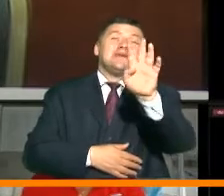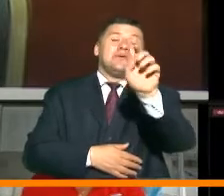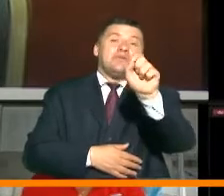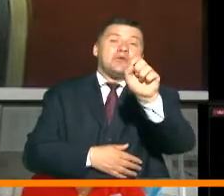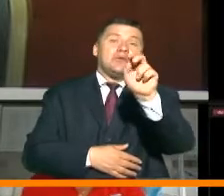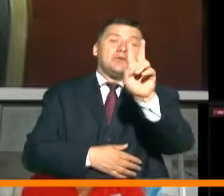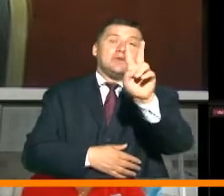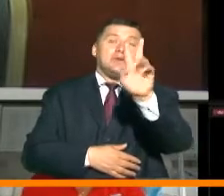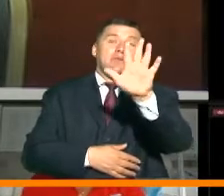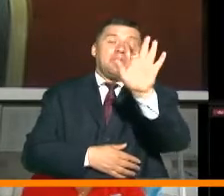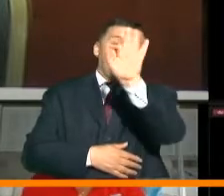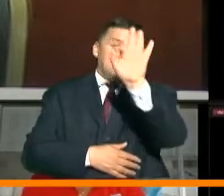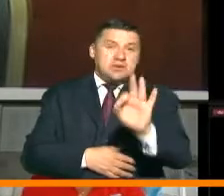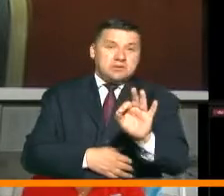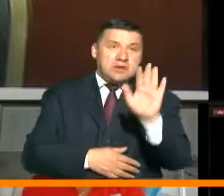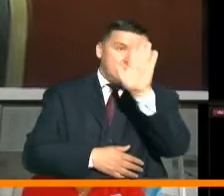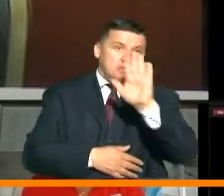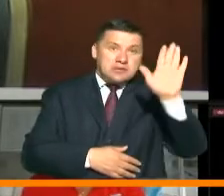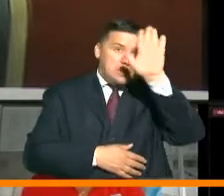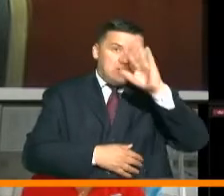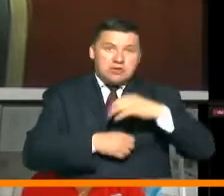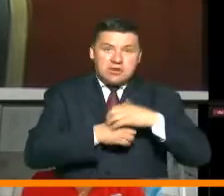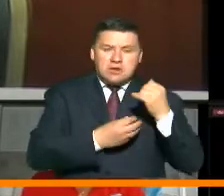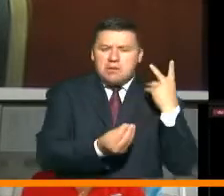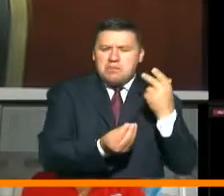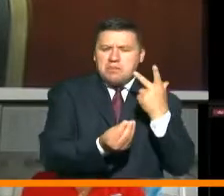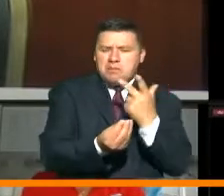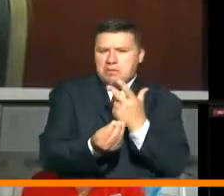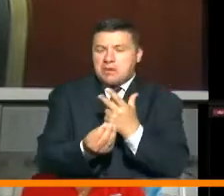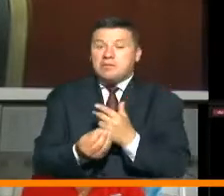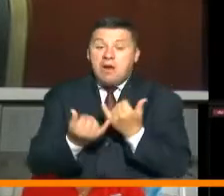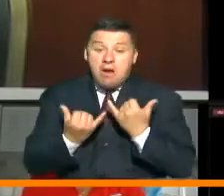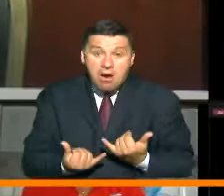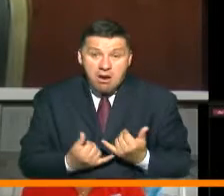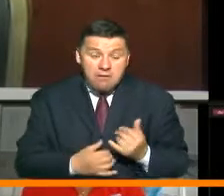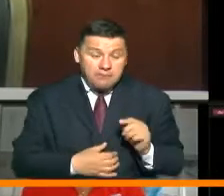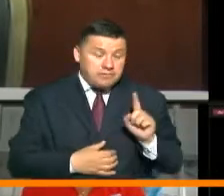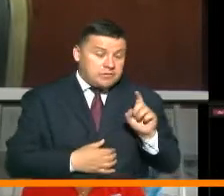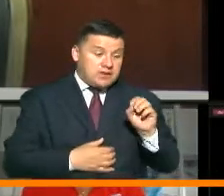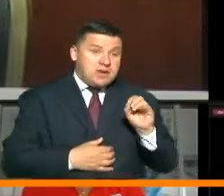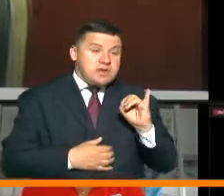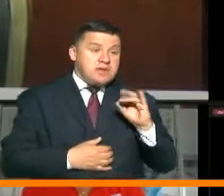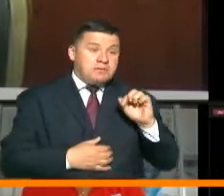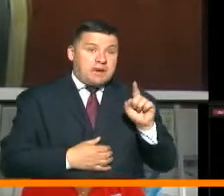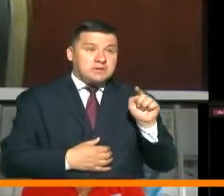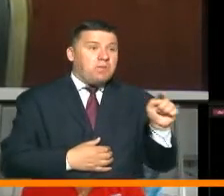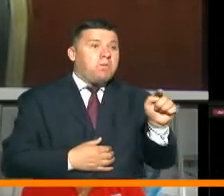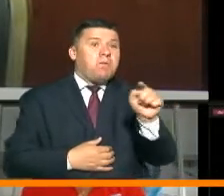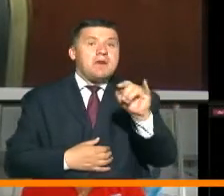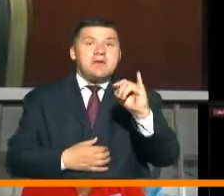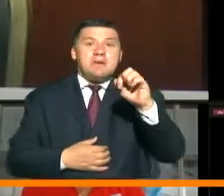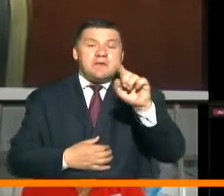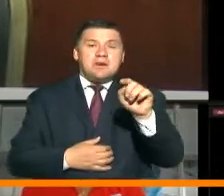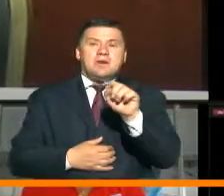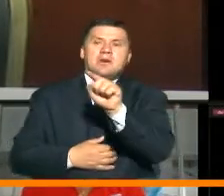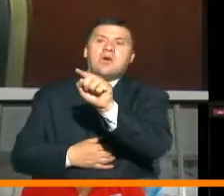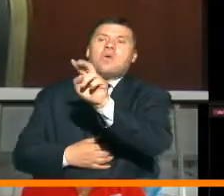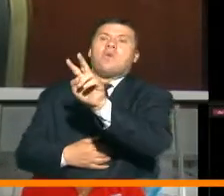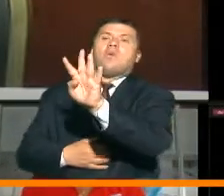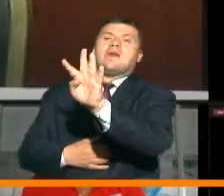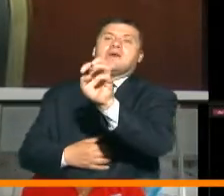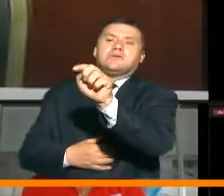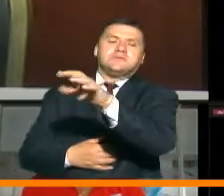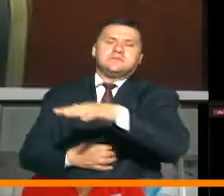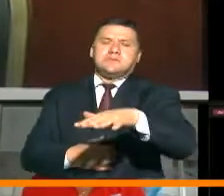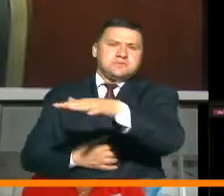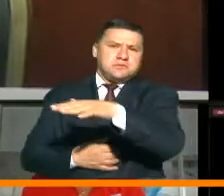ciento de vacunación en todo el departamento del tolima acá se encuentran 60 ips vacunadoras 48 de ellas están